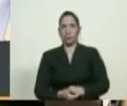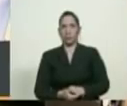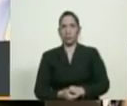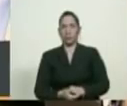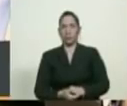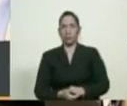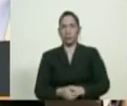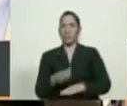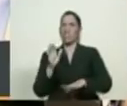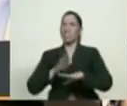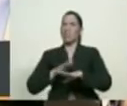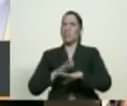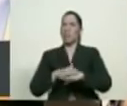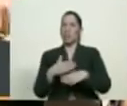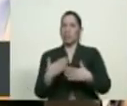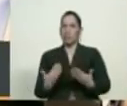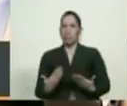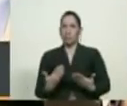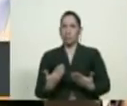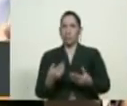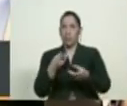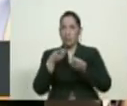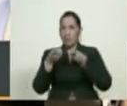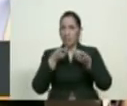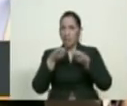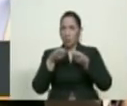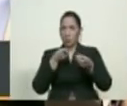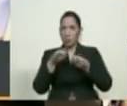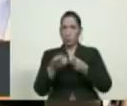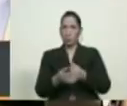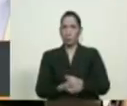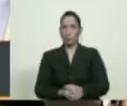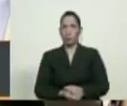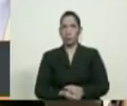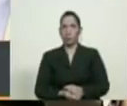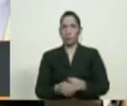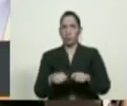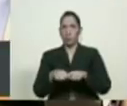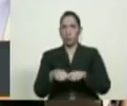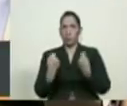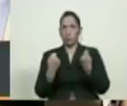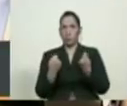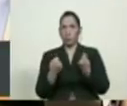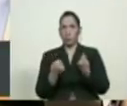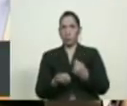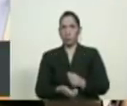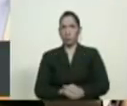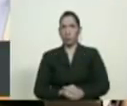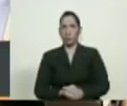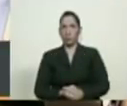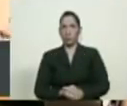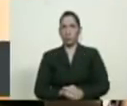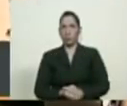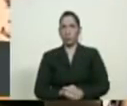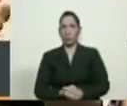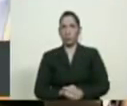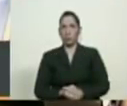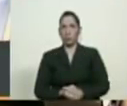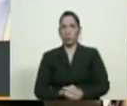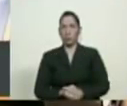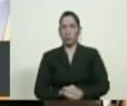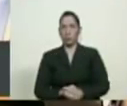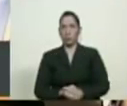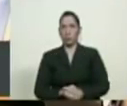¿Qué pasa con este diálogo tripartito que se ha roto? Un triálogo. ¿Qué pasa en este